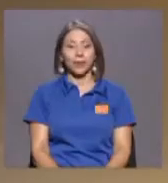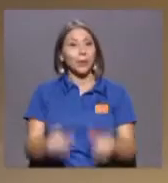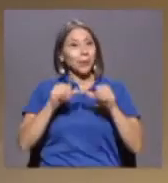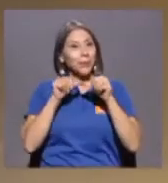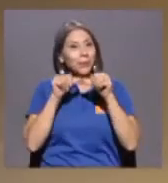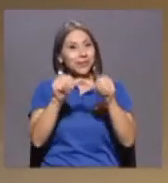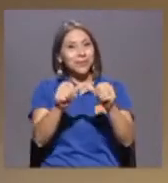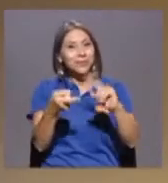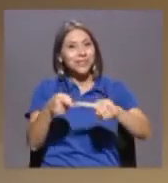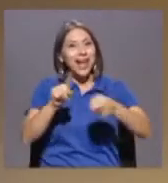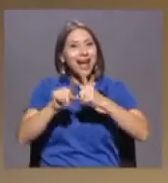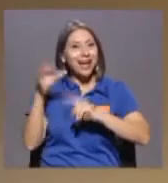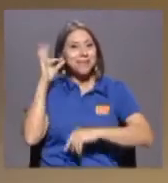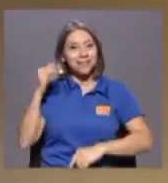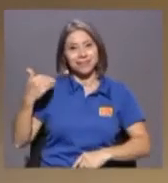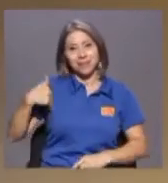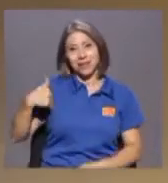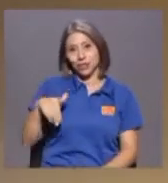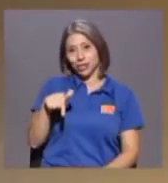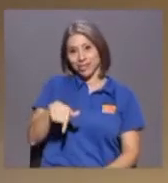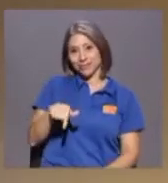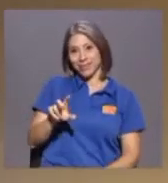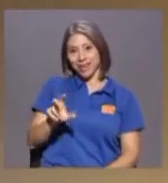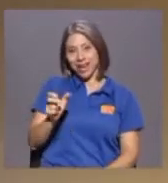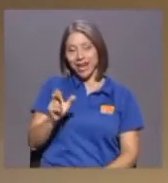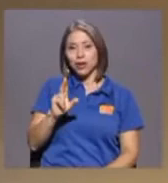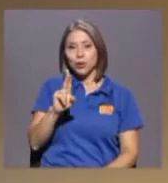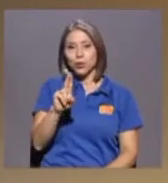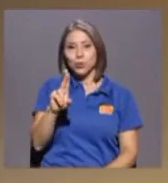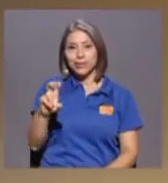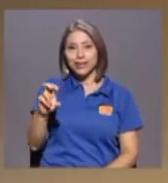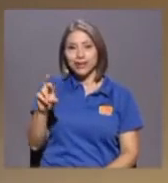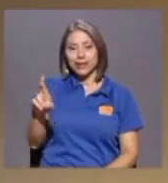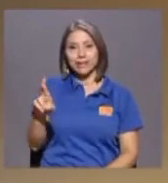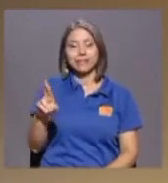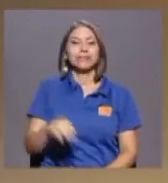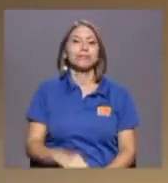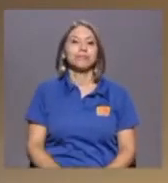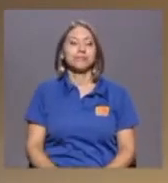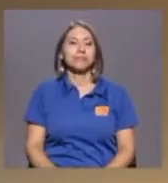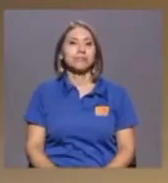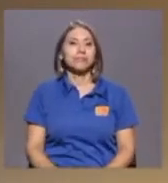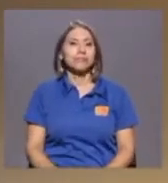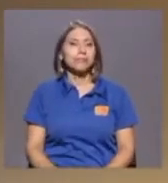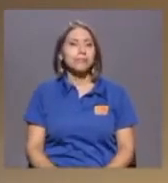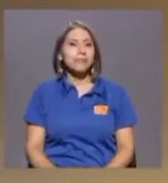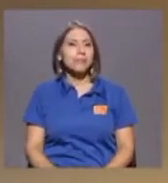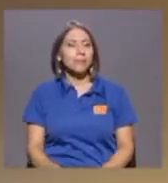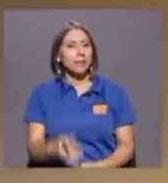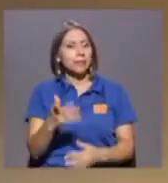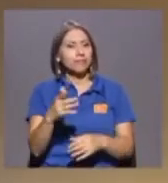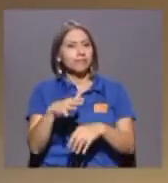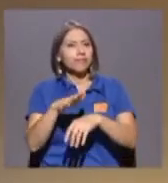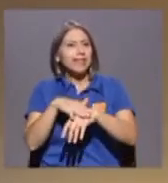Continuamos, amigas y amigos de Canal UCR, y tal vez déjenme, antes de